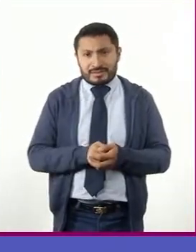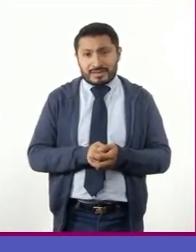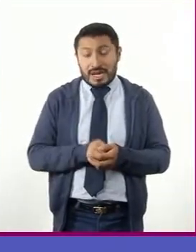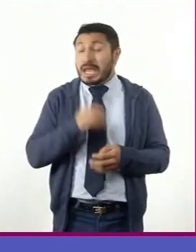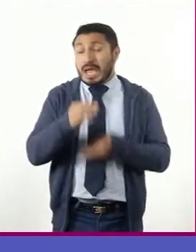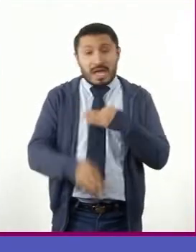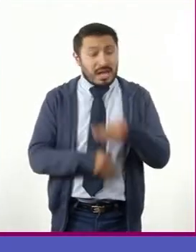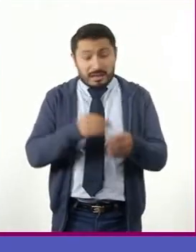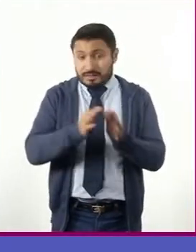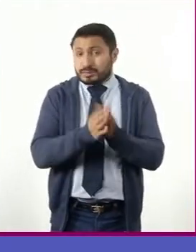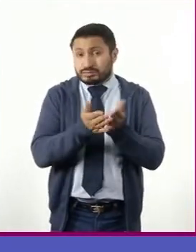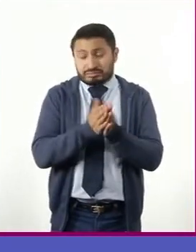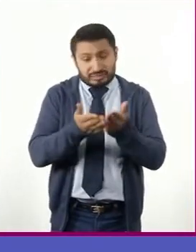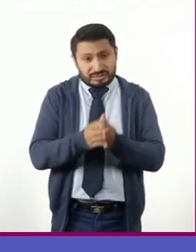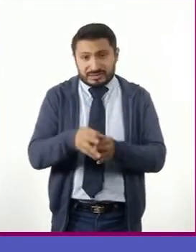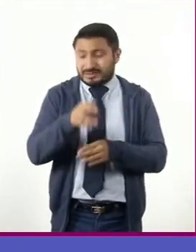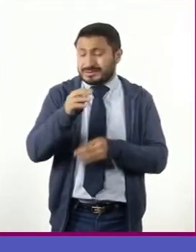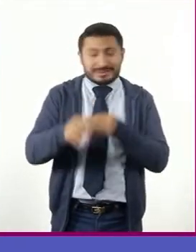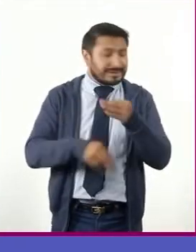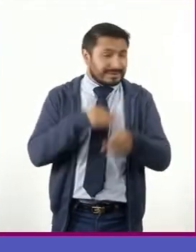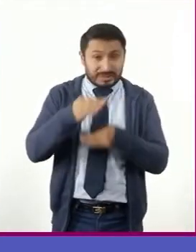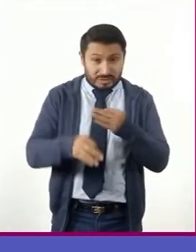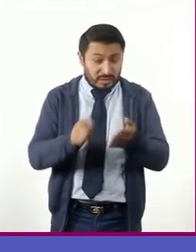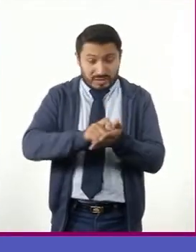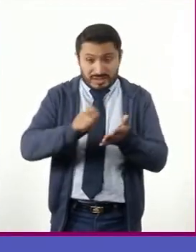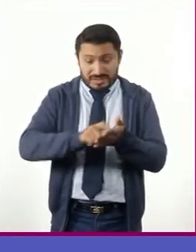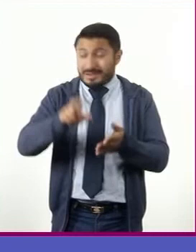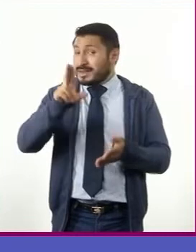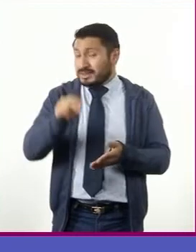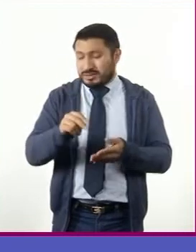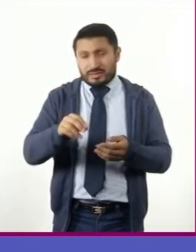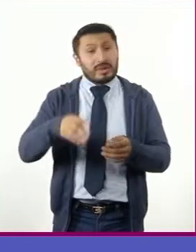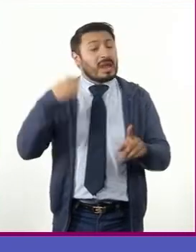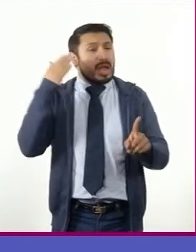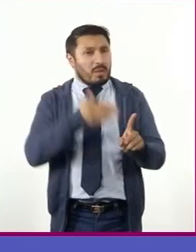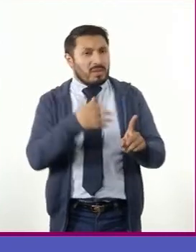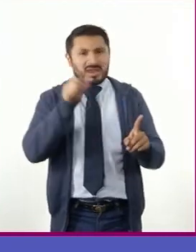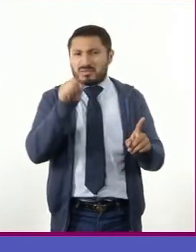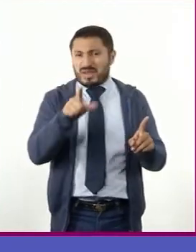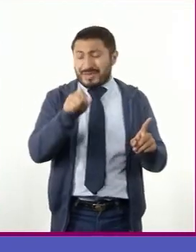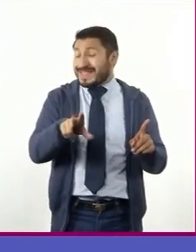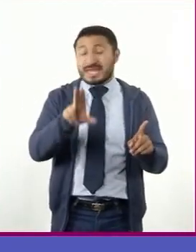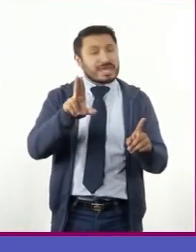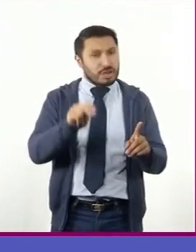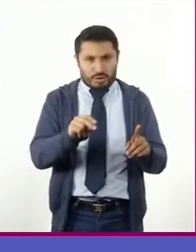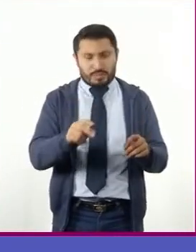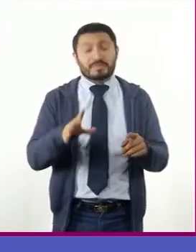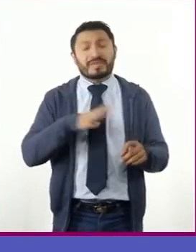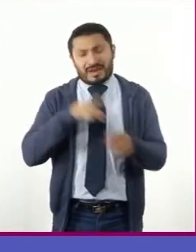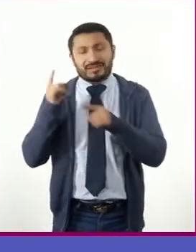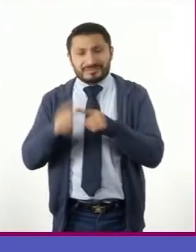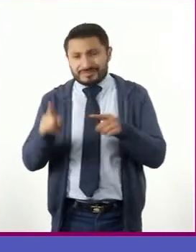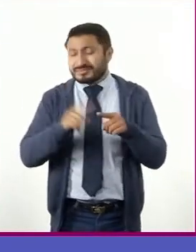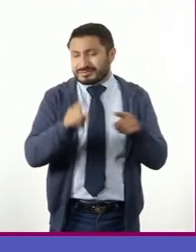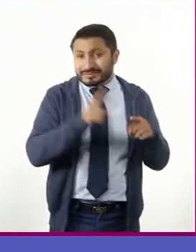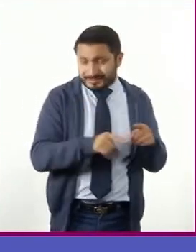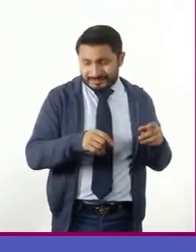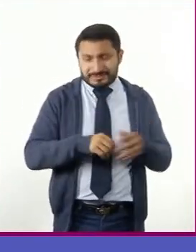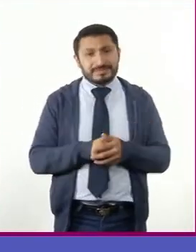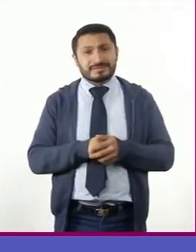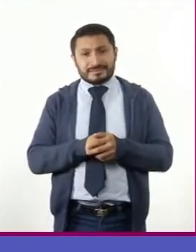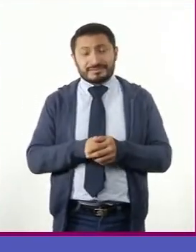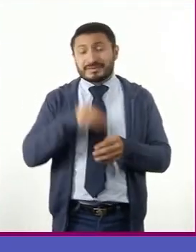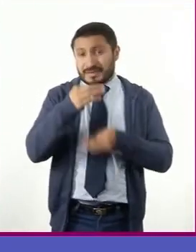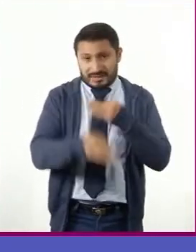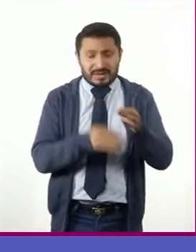todas las obras es factible ni tienen la intención de reflejar estos momentos, ¿no? O estos aspectos realistas, no todas las